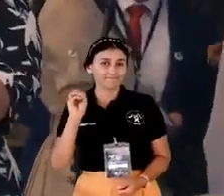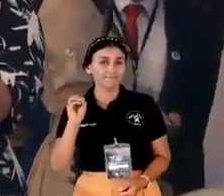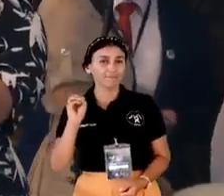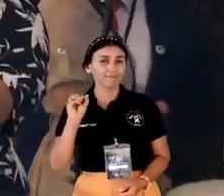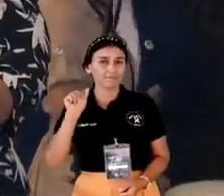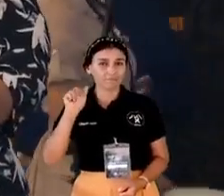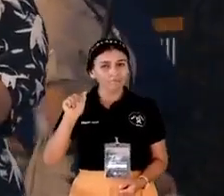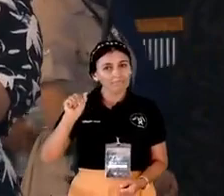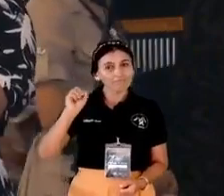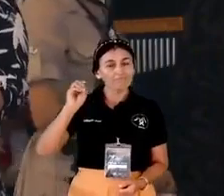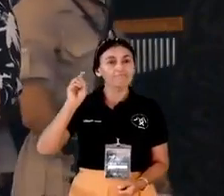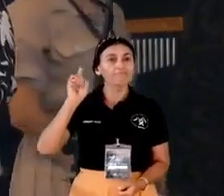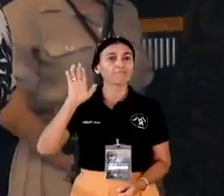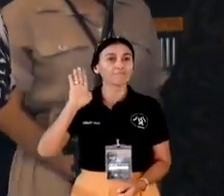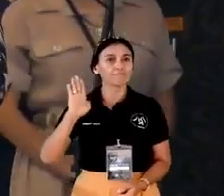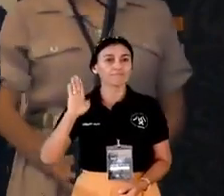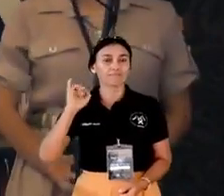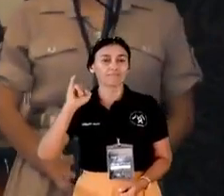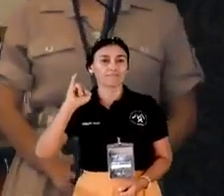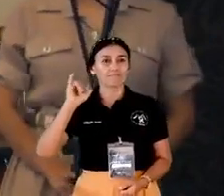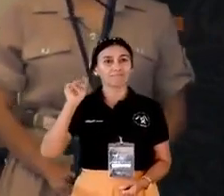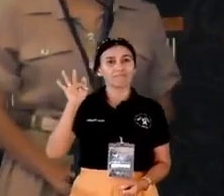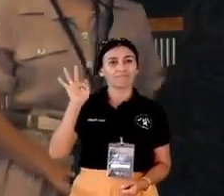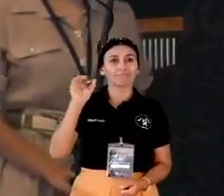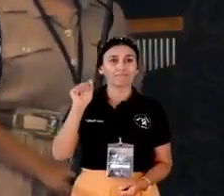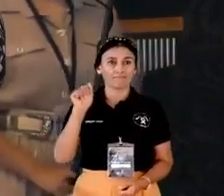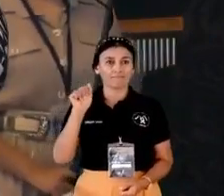Gloria al nombre de Jesús.